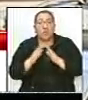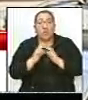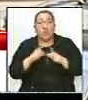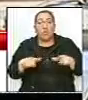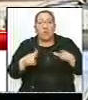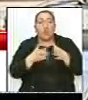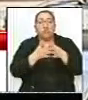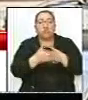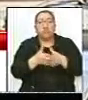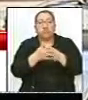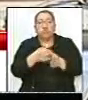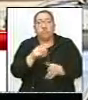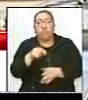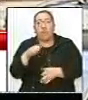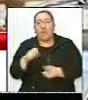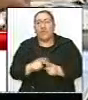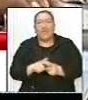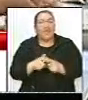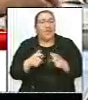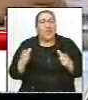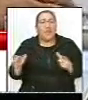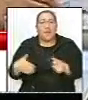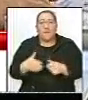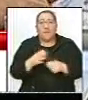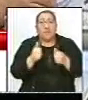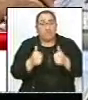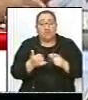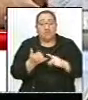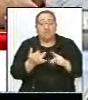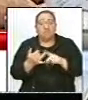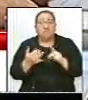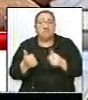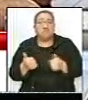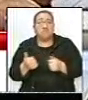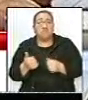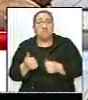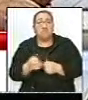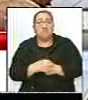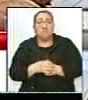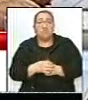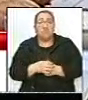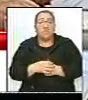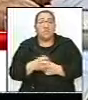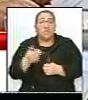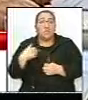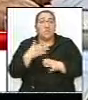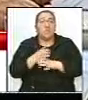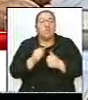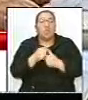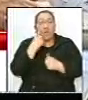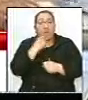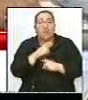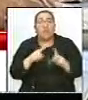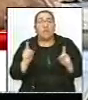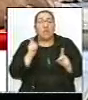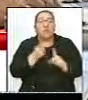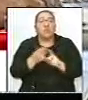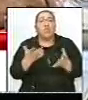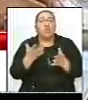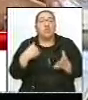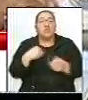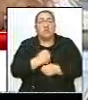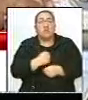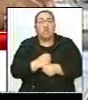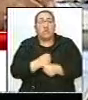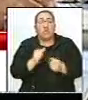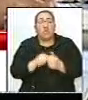tienen puertos, tienen una gran pesca, etcétera, etcétera. O sea, también estamos, no estamos yendo en contra de ellos. Pero definitivamente, ¿hacia dónde orientamos los